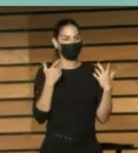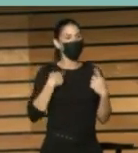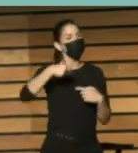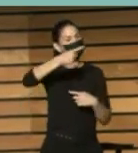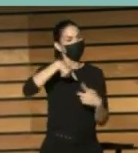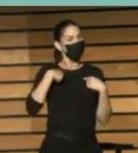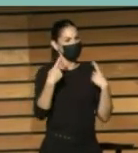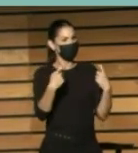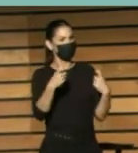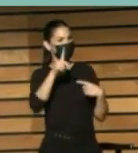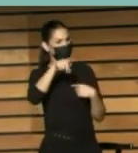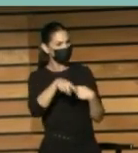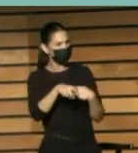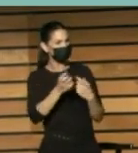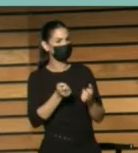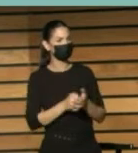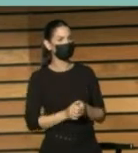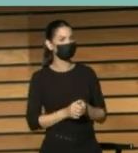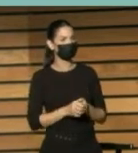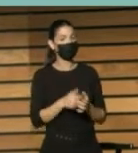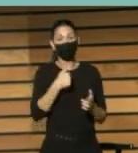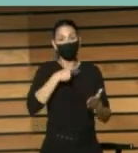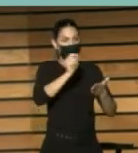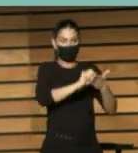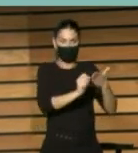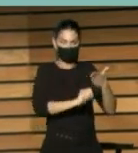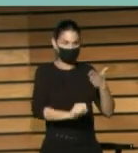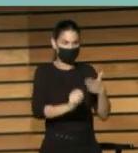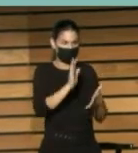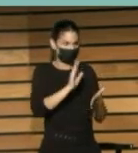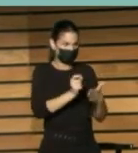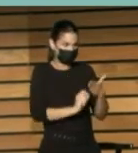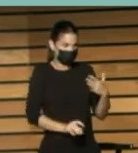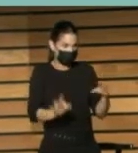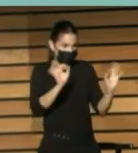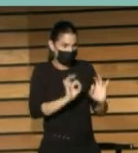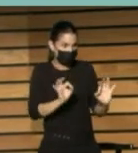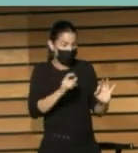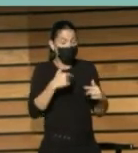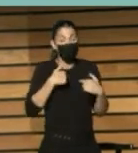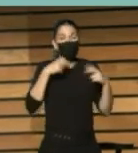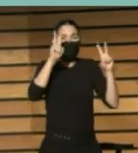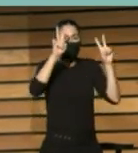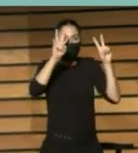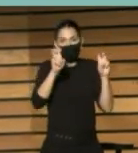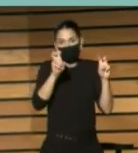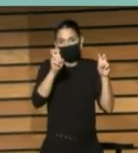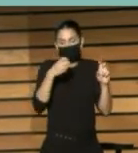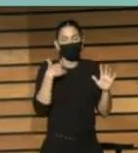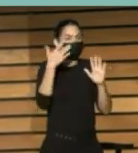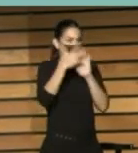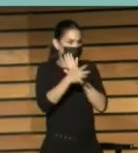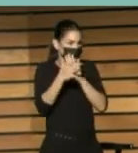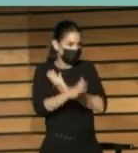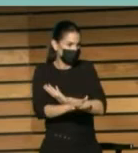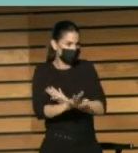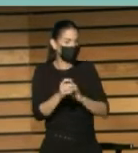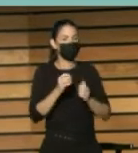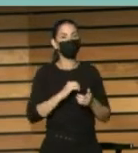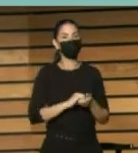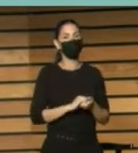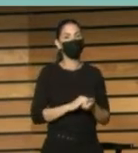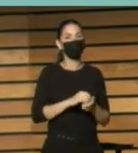necesitamos, yo no la he escrito, me he puesto qué temas y qué cosas os quiero contar, porque me parecía que he